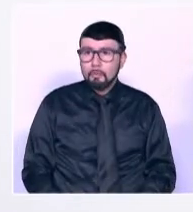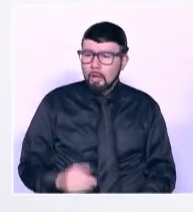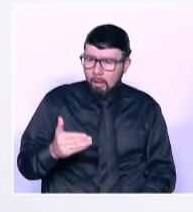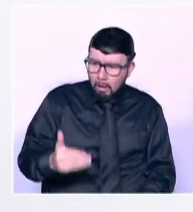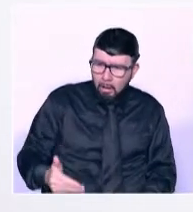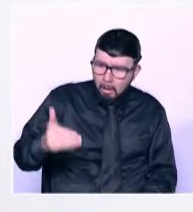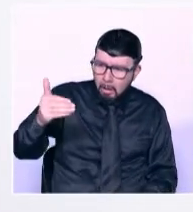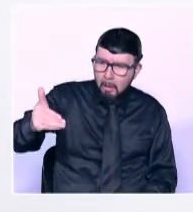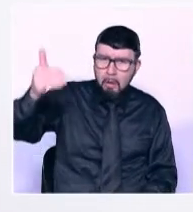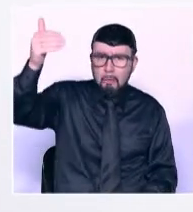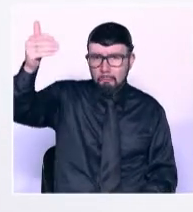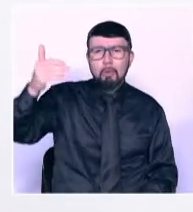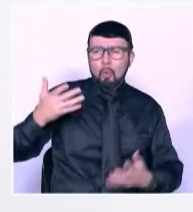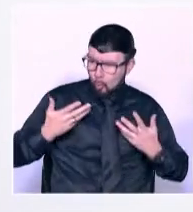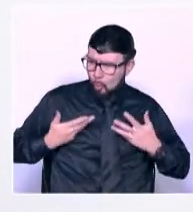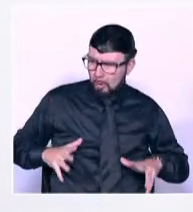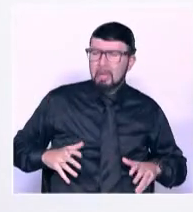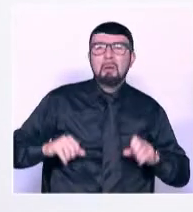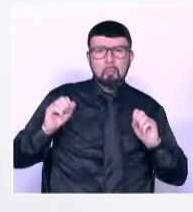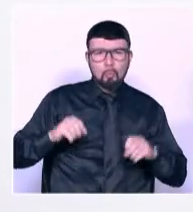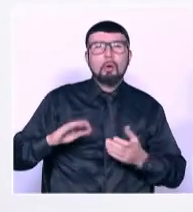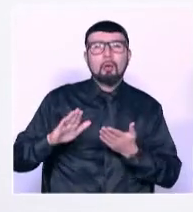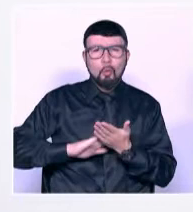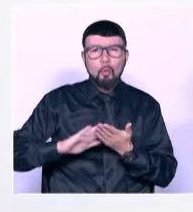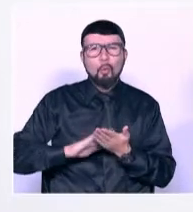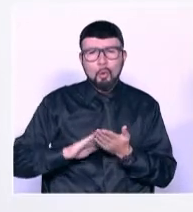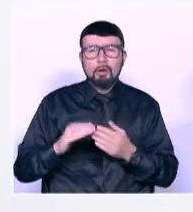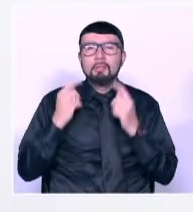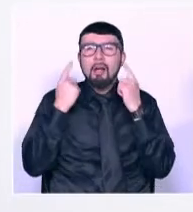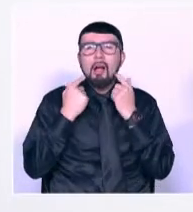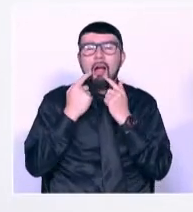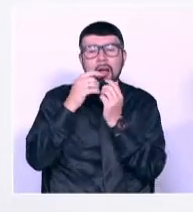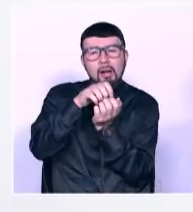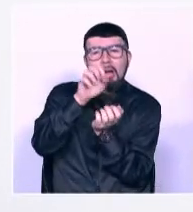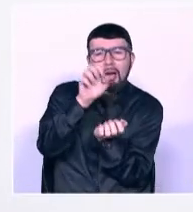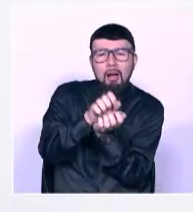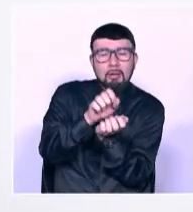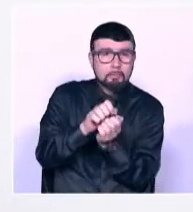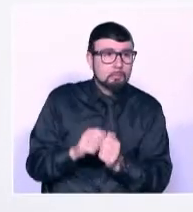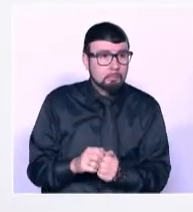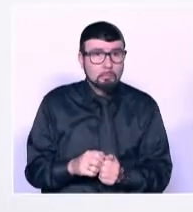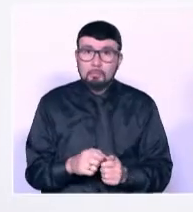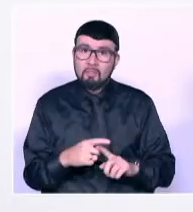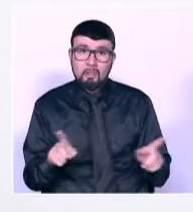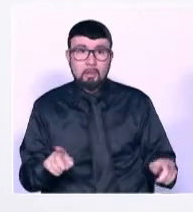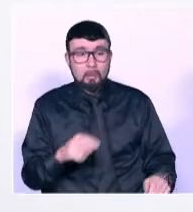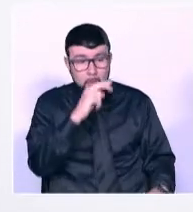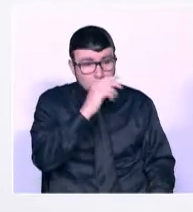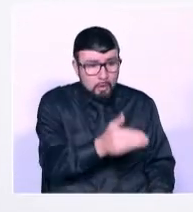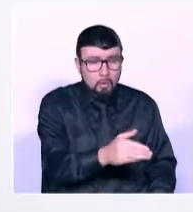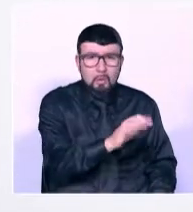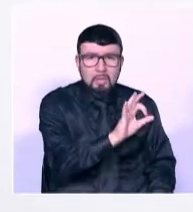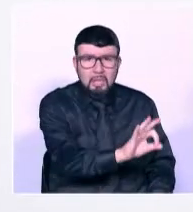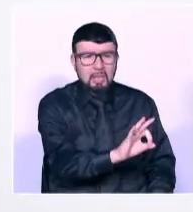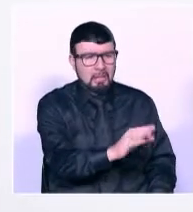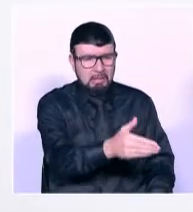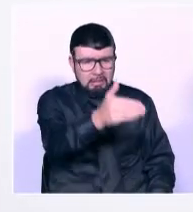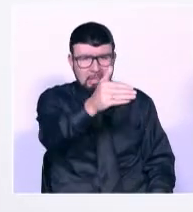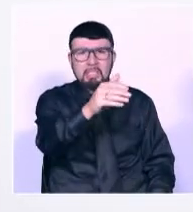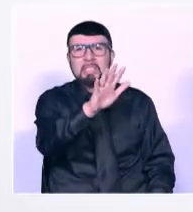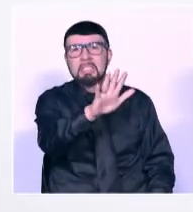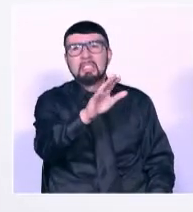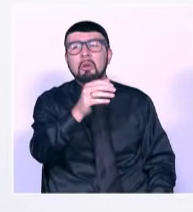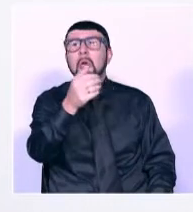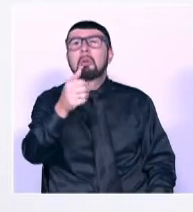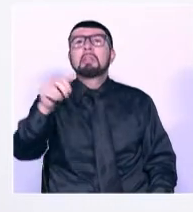puede organizar la mordida. Lo que pasa es que en un niño de 3, 4, 5, hasta 15, 16,